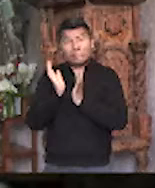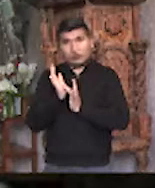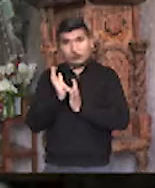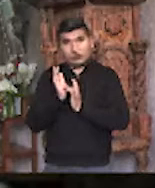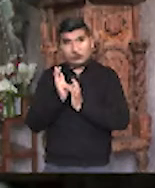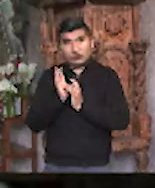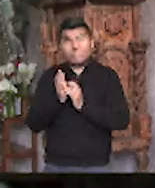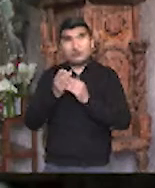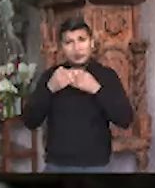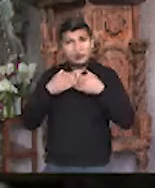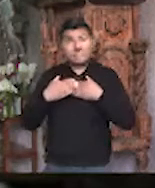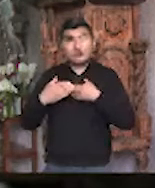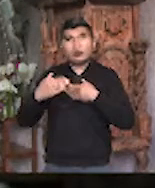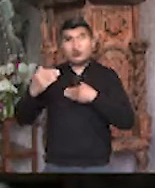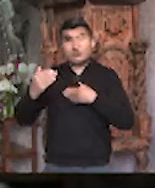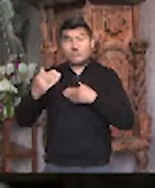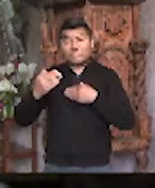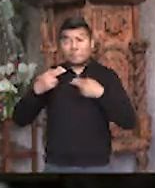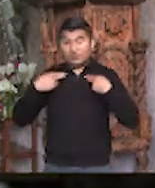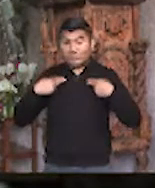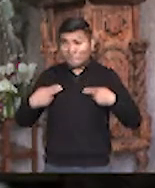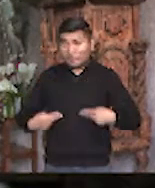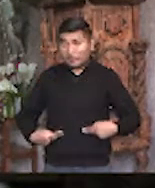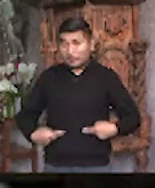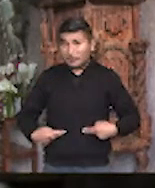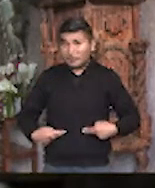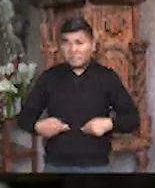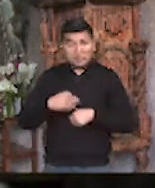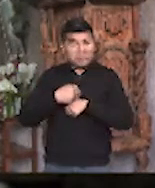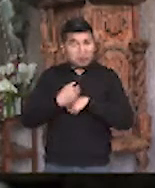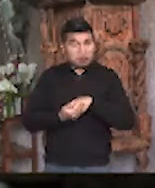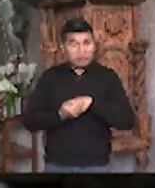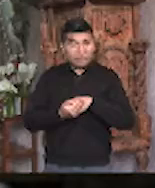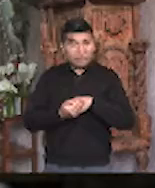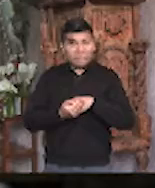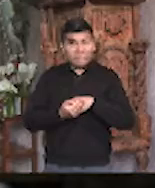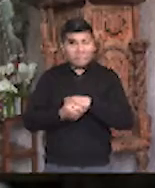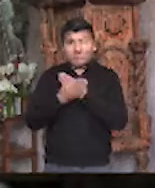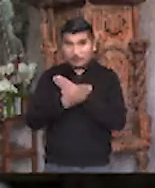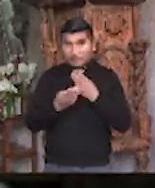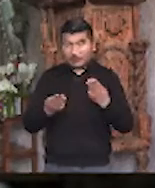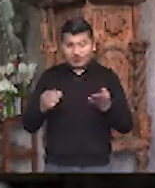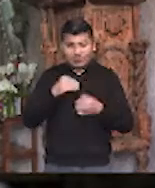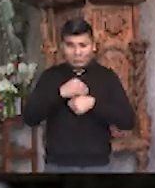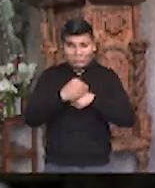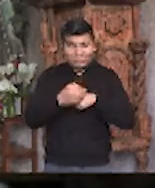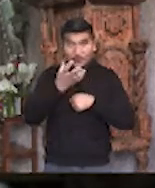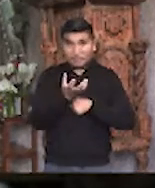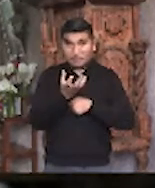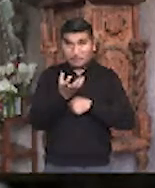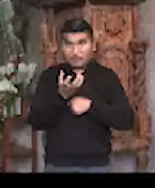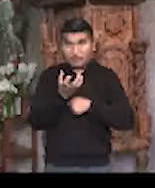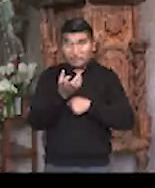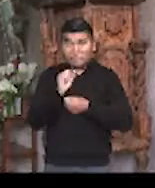pasar de lo humano del pan simplemente material al pan del